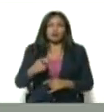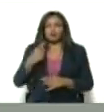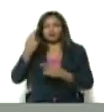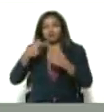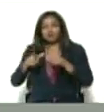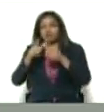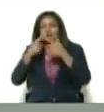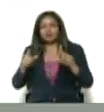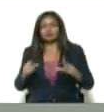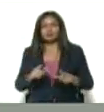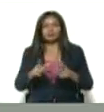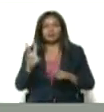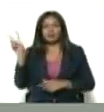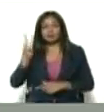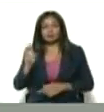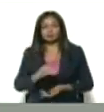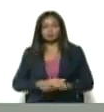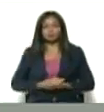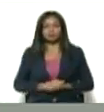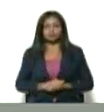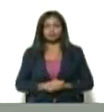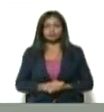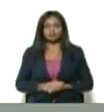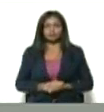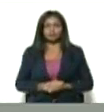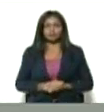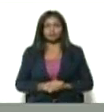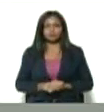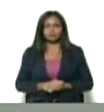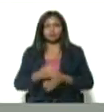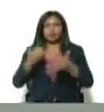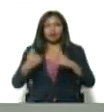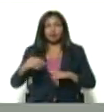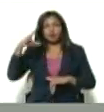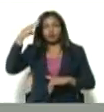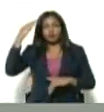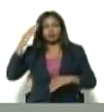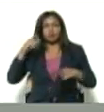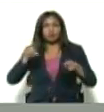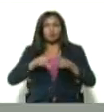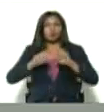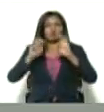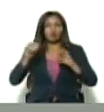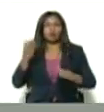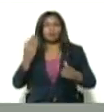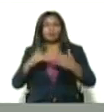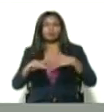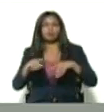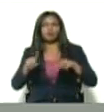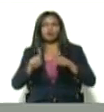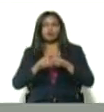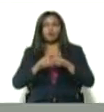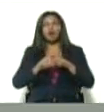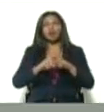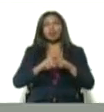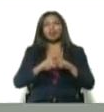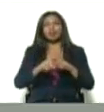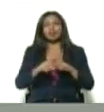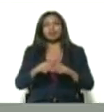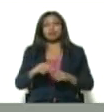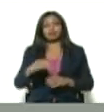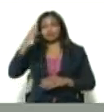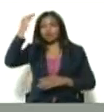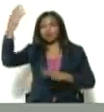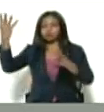Occidente. ¿Ah? Naguará, el Hijo de Dios, el que nos mandó, el Padre, el